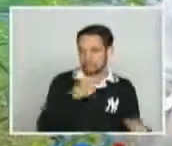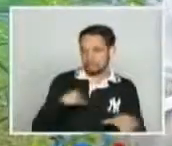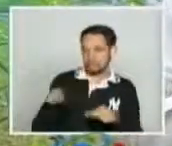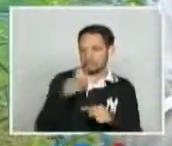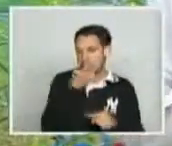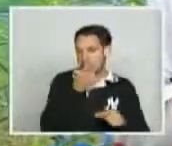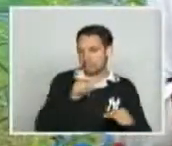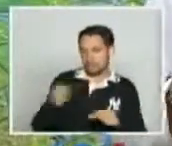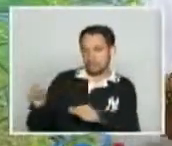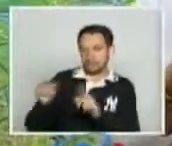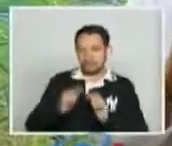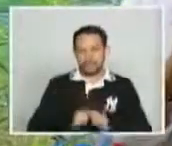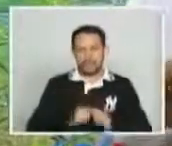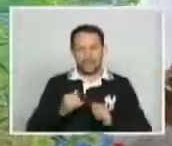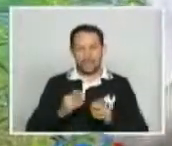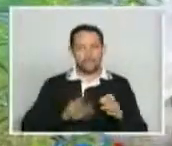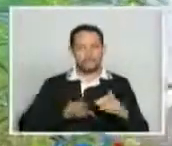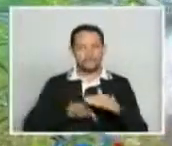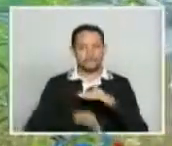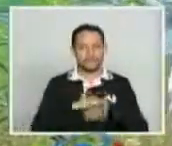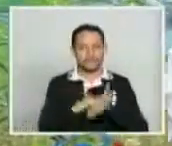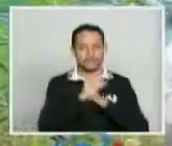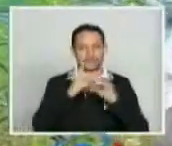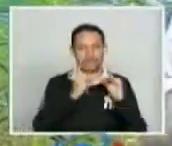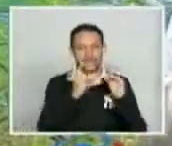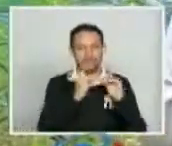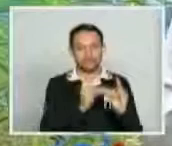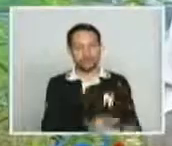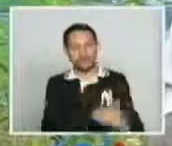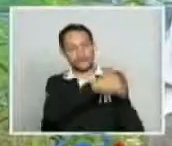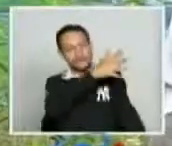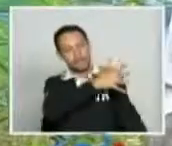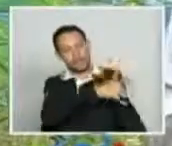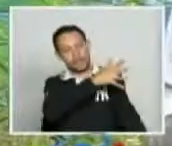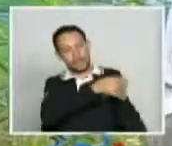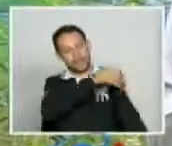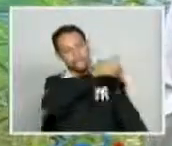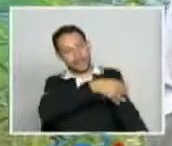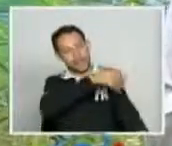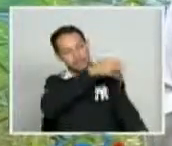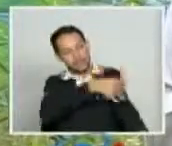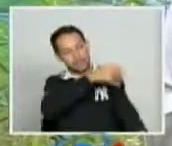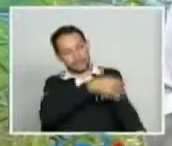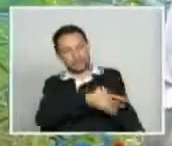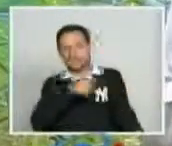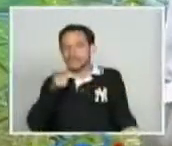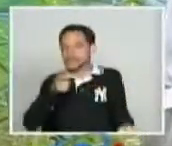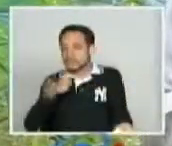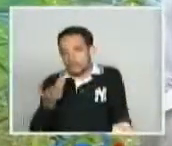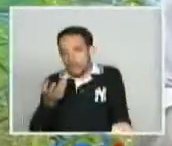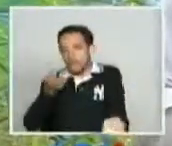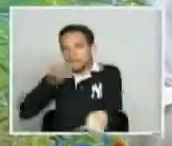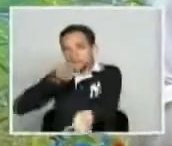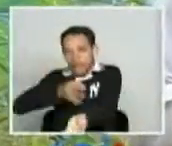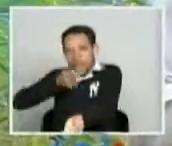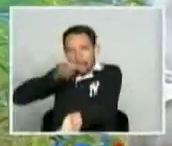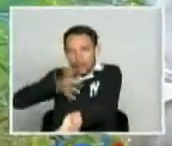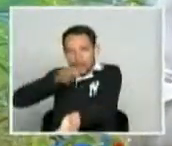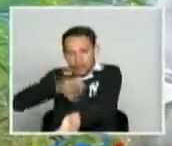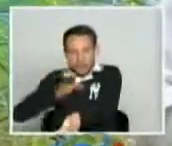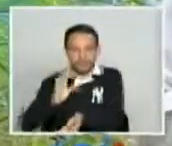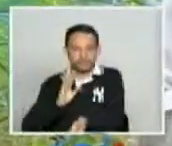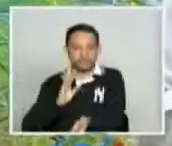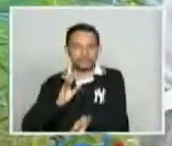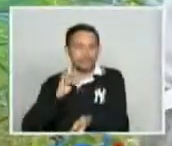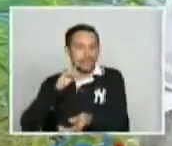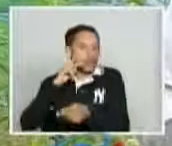enfermos y dicen, no, es que yo fui allá y me tiraron en una camilla y me pusieron suero durante un día. Eso hay que hacer, pues que no los tiren, pero